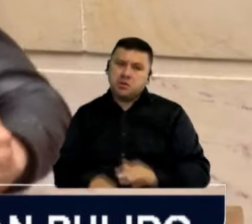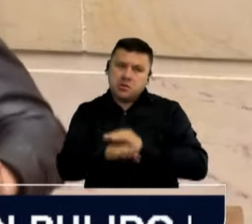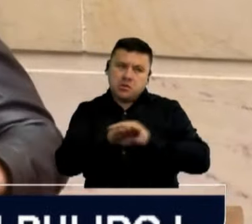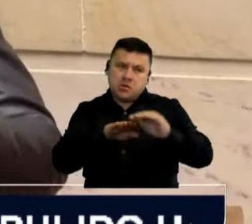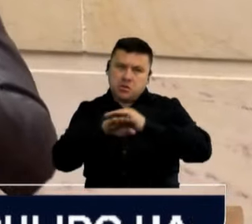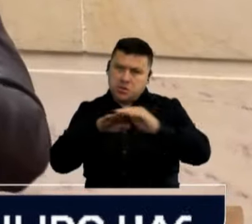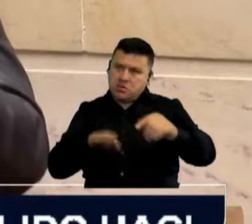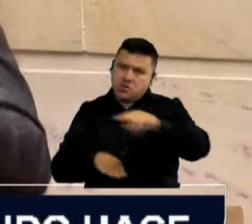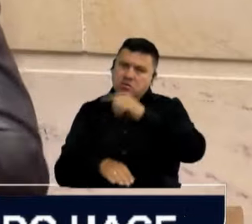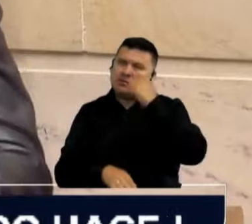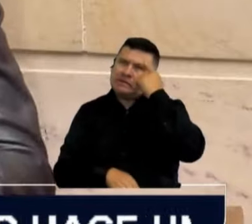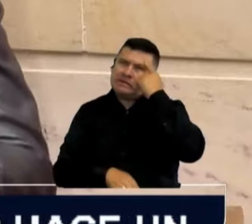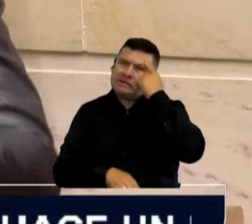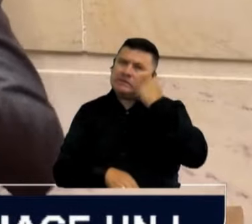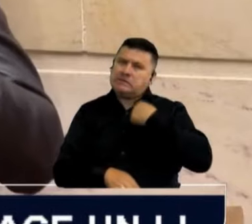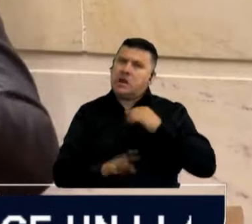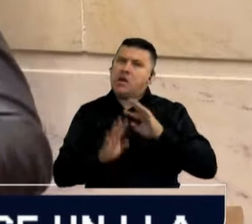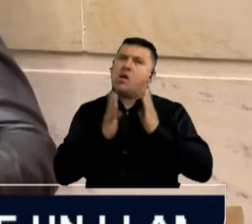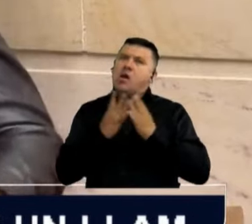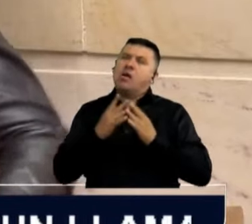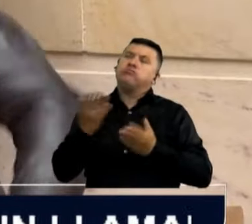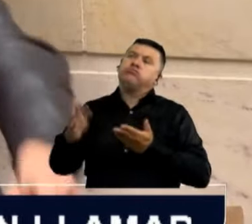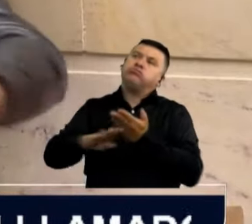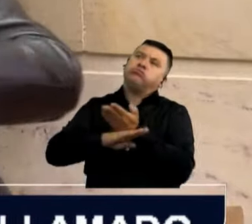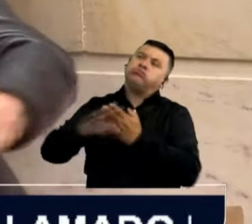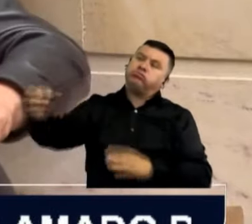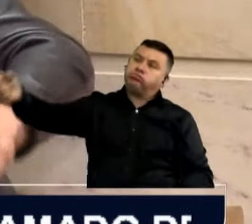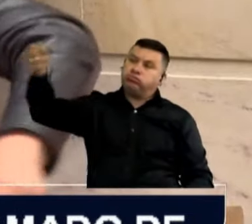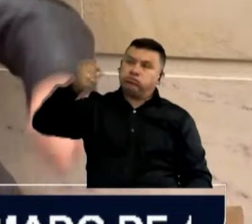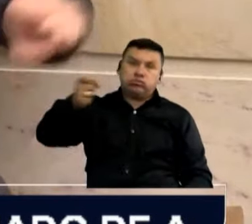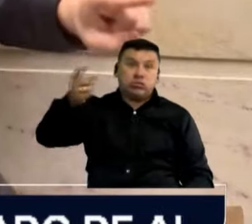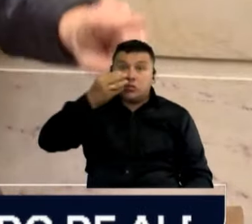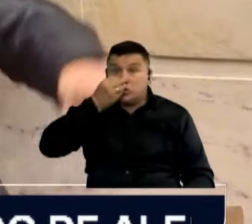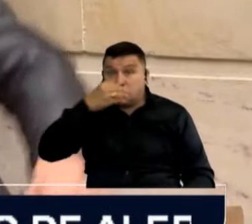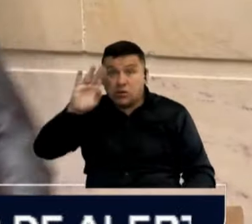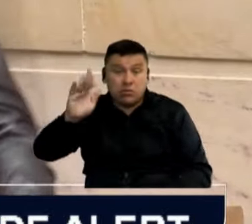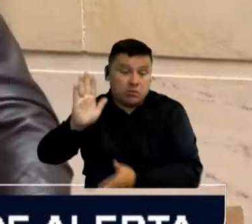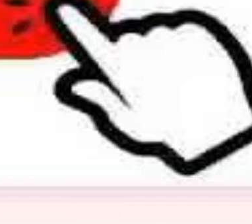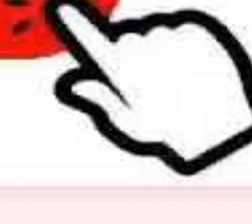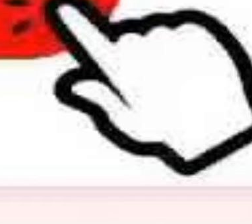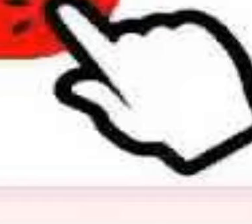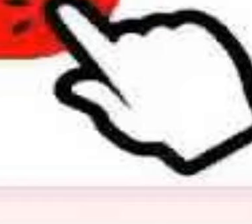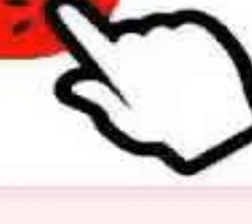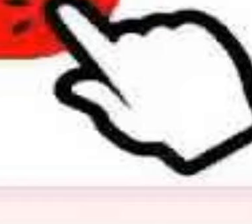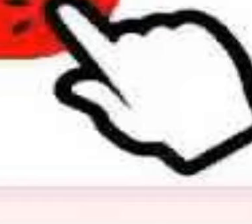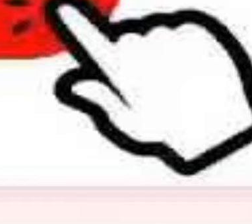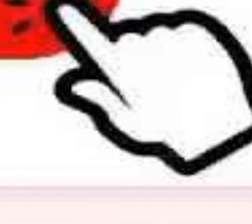invitación es para que como congresistas actuemos. Si no sirven, que se vayan.